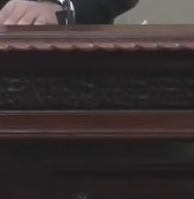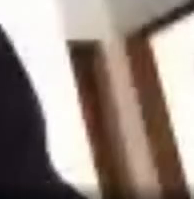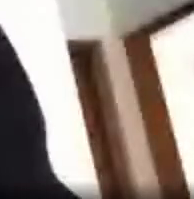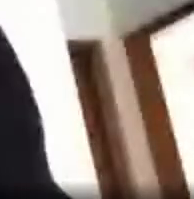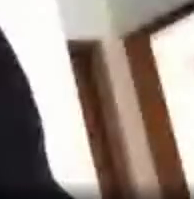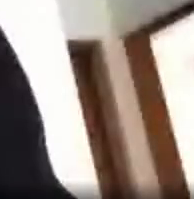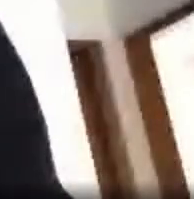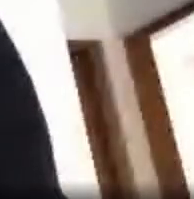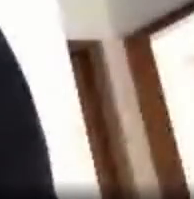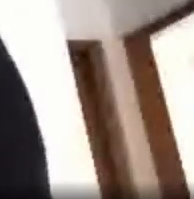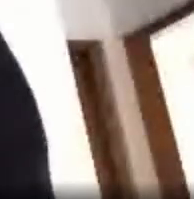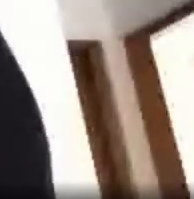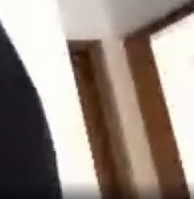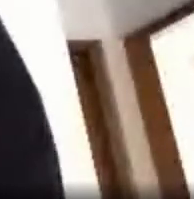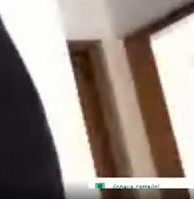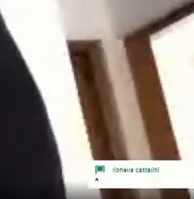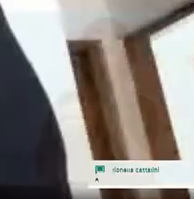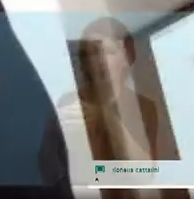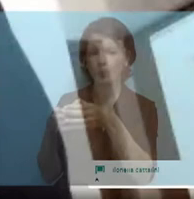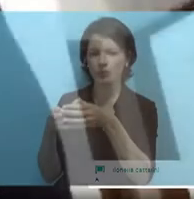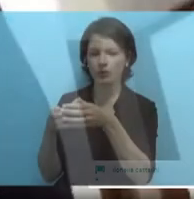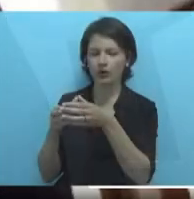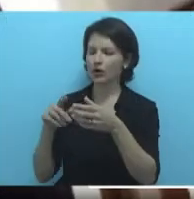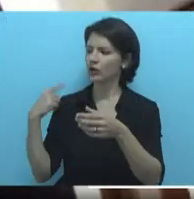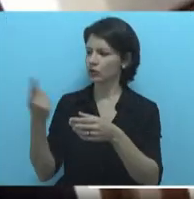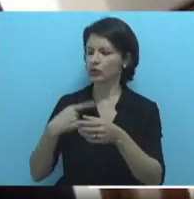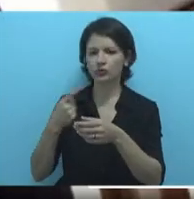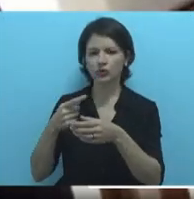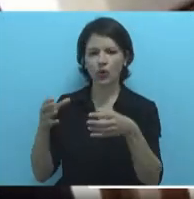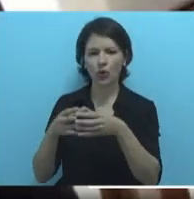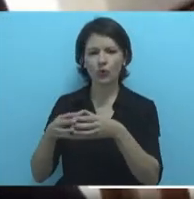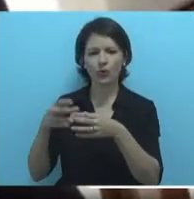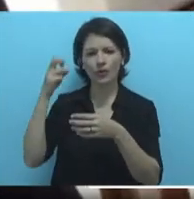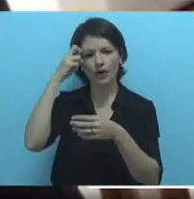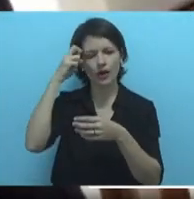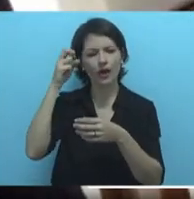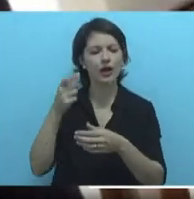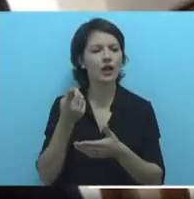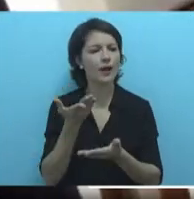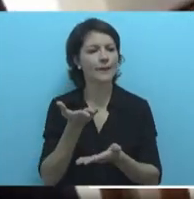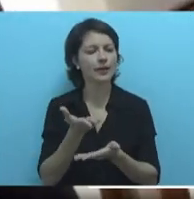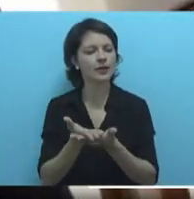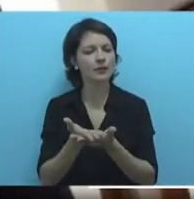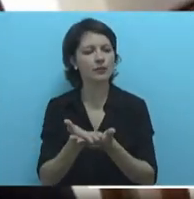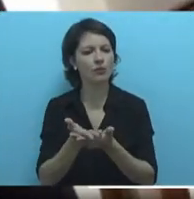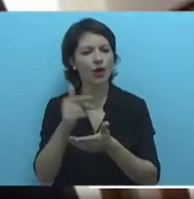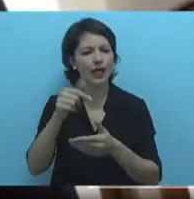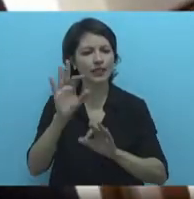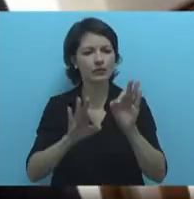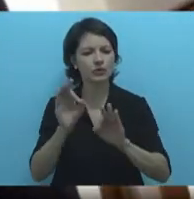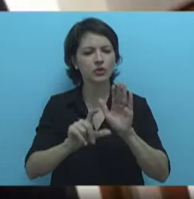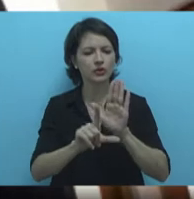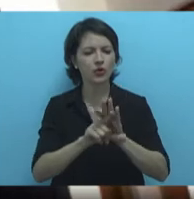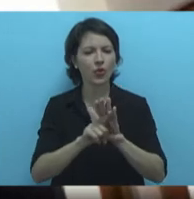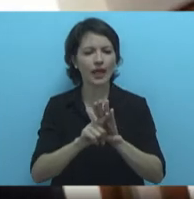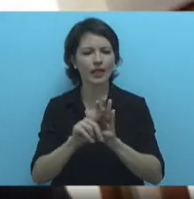los integrantes del bloque de la unión cívica radical le vamos a pedir al grupo permiso para poder obtenerlos en